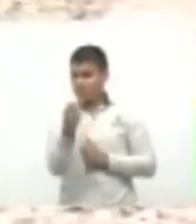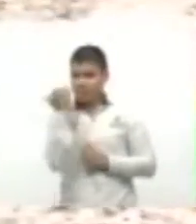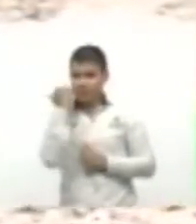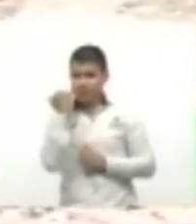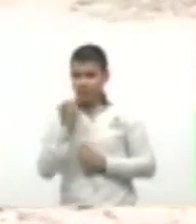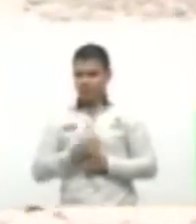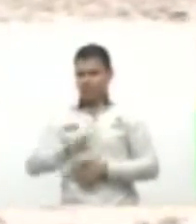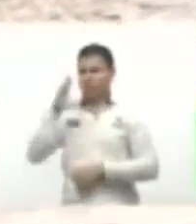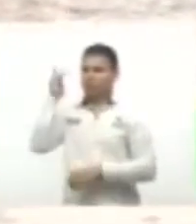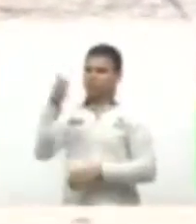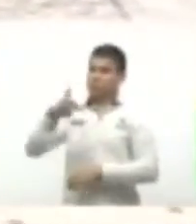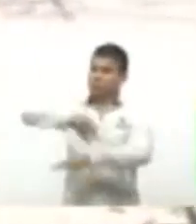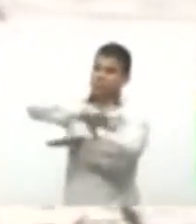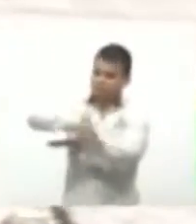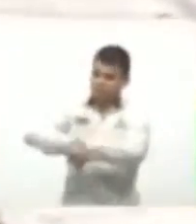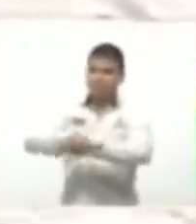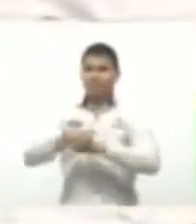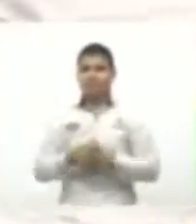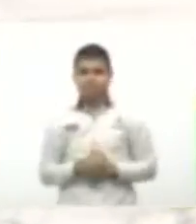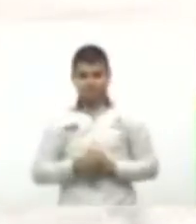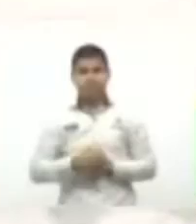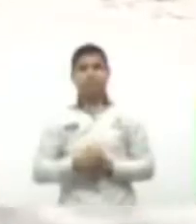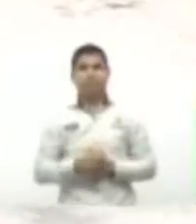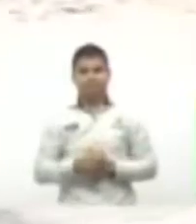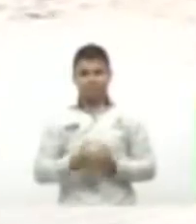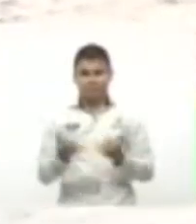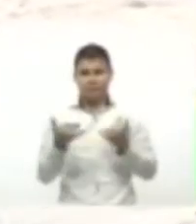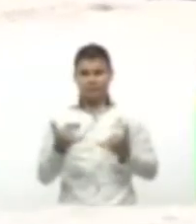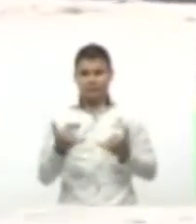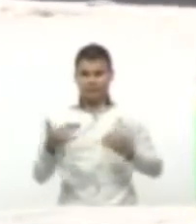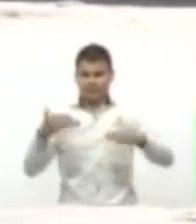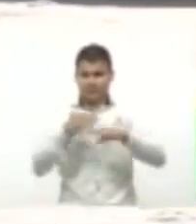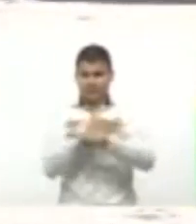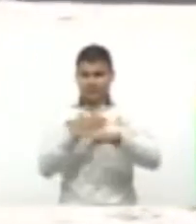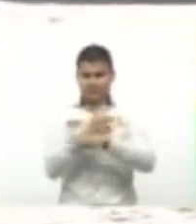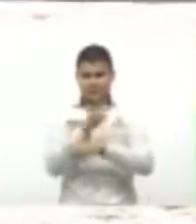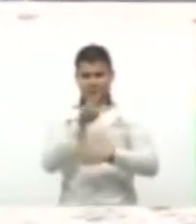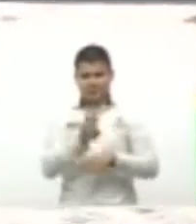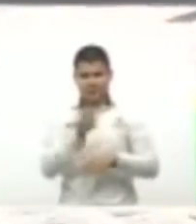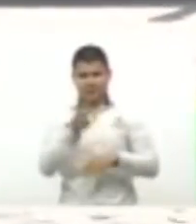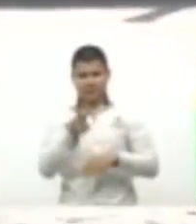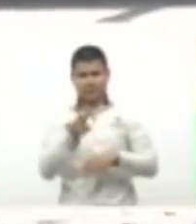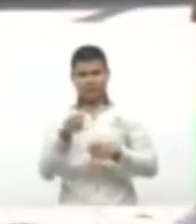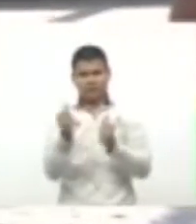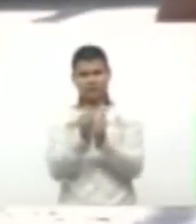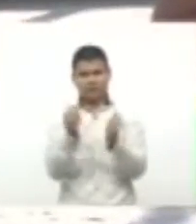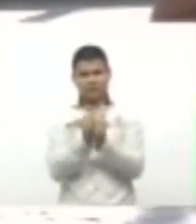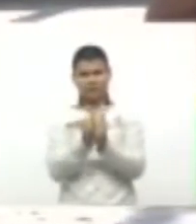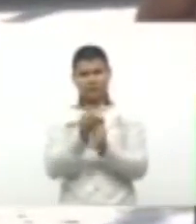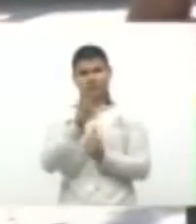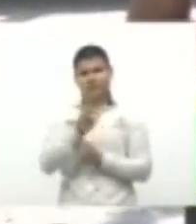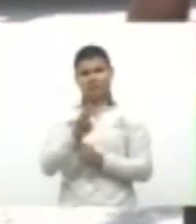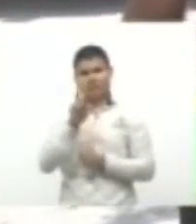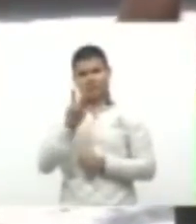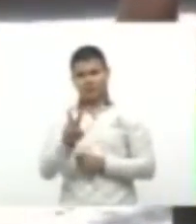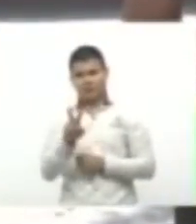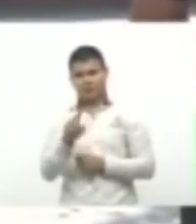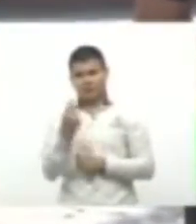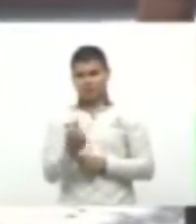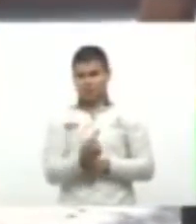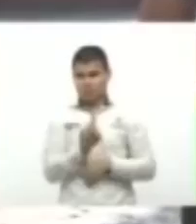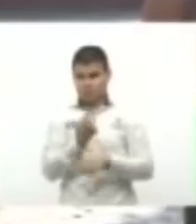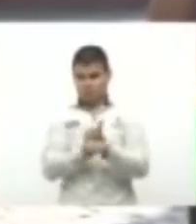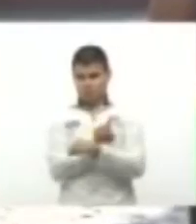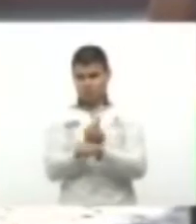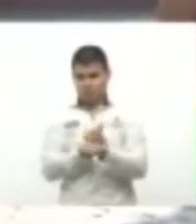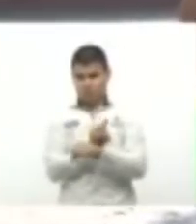muchacha. Estamos en la zona de la atracadera, calle 72 con carrera 32. Hemos estado por más de una hora aquí, tanto